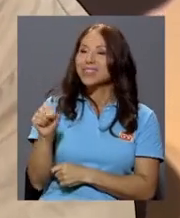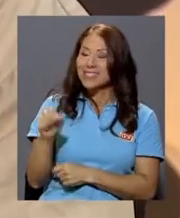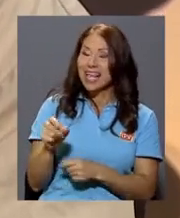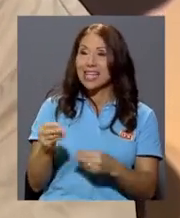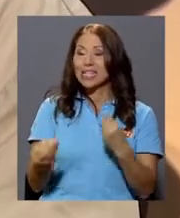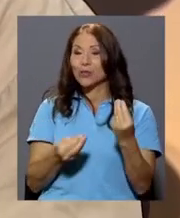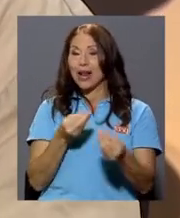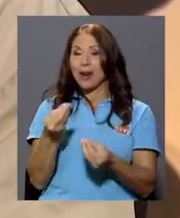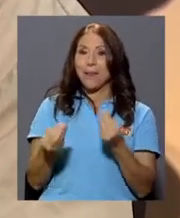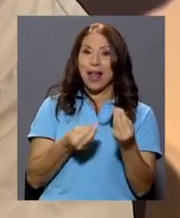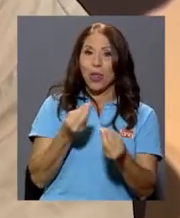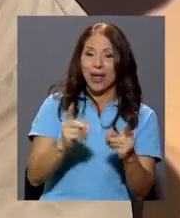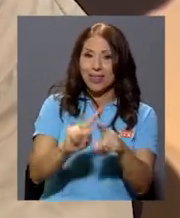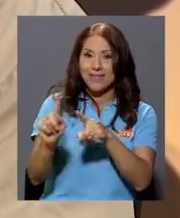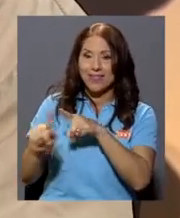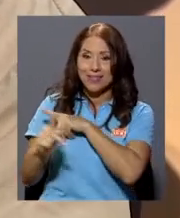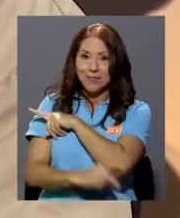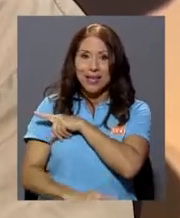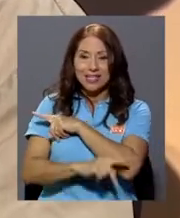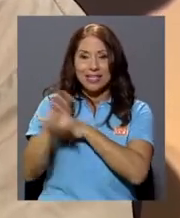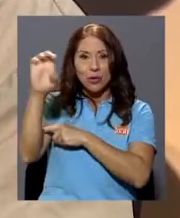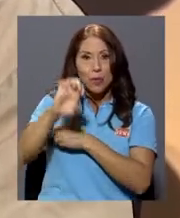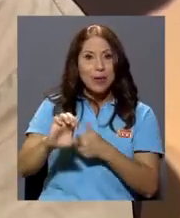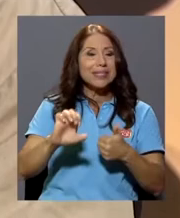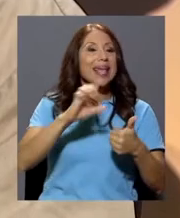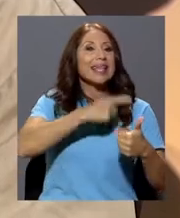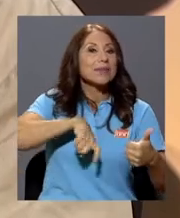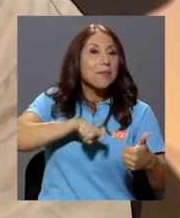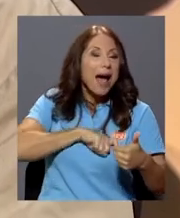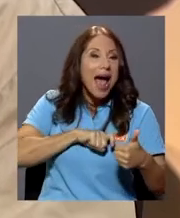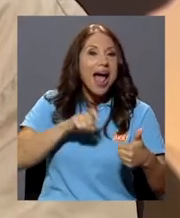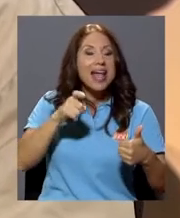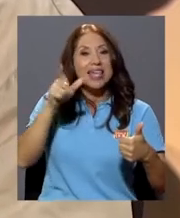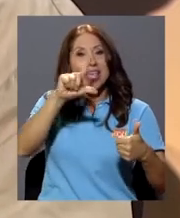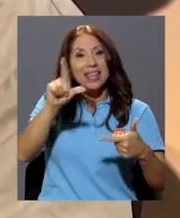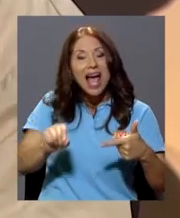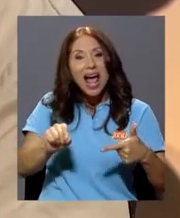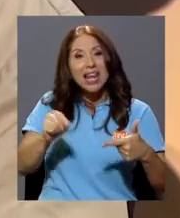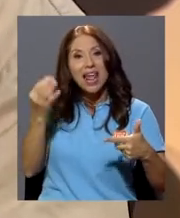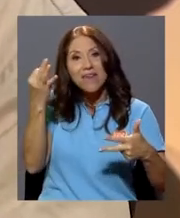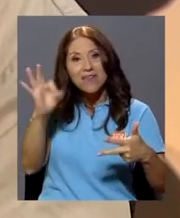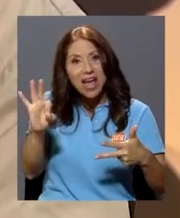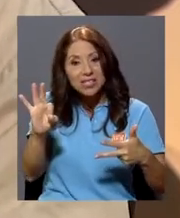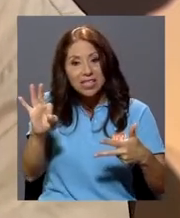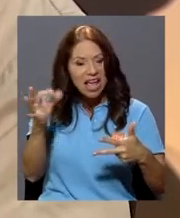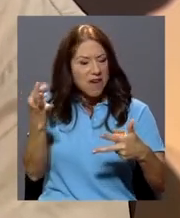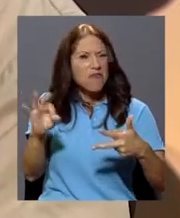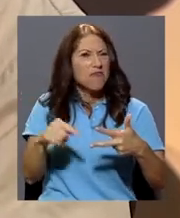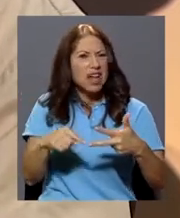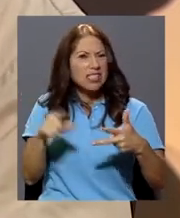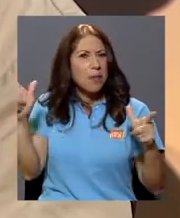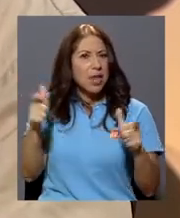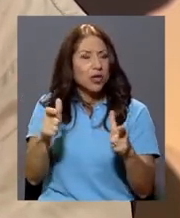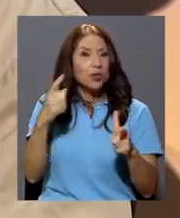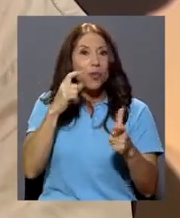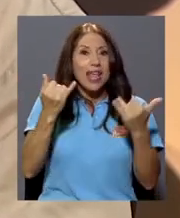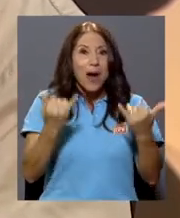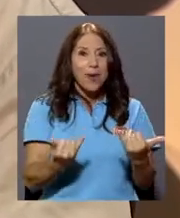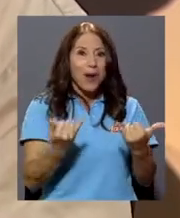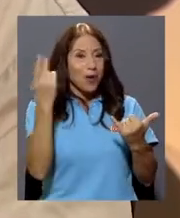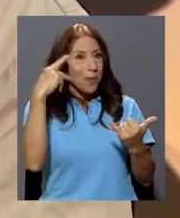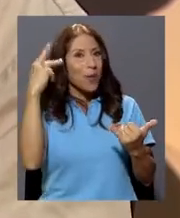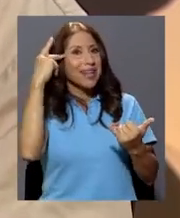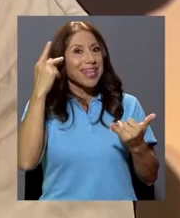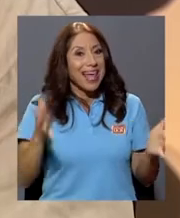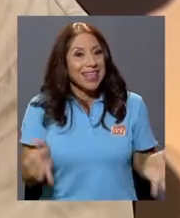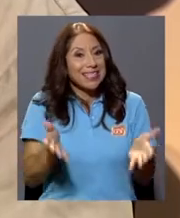importante de los países. Bueno, de gran parte de los países europeos, tanto España, Italia, Francia. Francia menos, porque ha hecho una política de incentivo de la natalidad distinta, pero